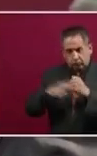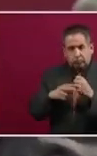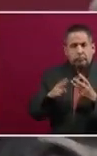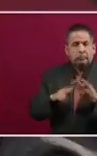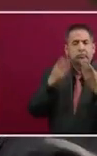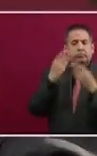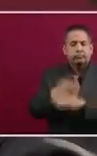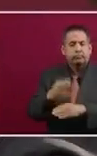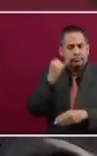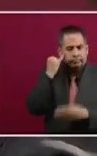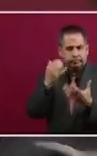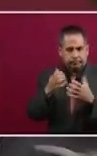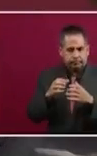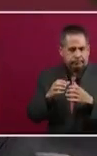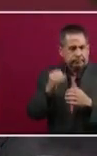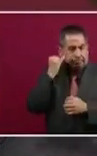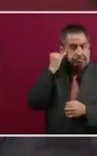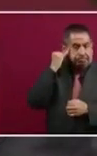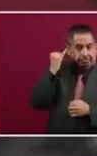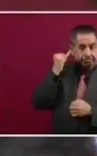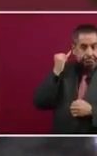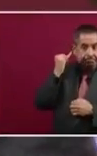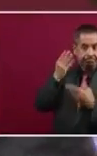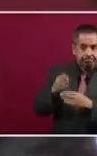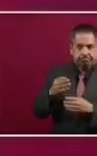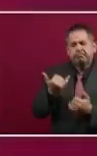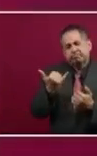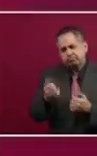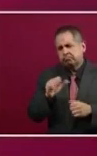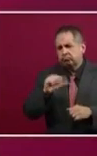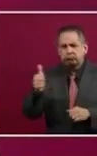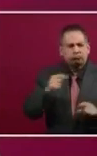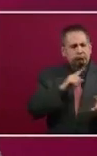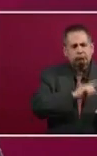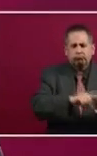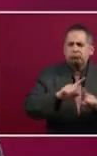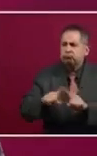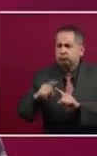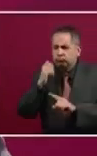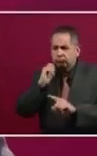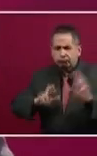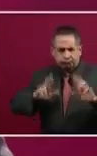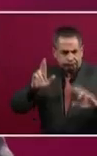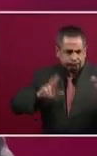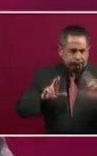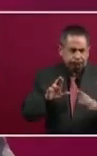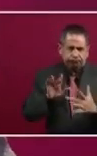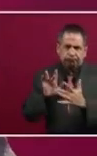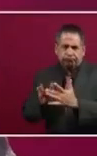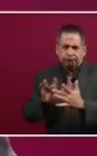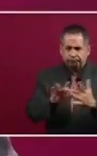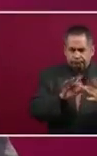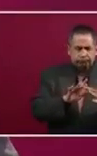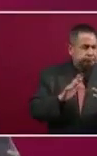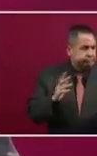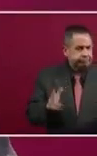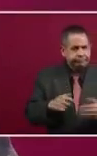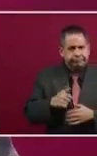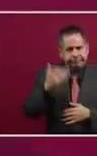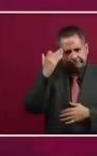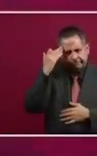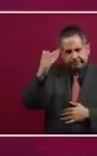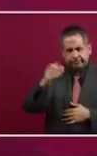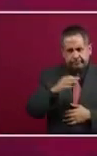se elimine esto, porque, te insisto, parte de una lógica actualmente interna de los Estados Unidos. Pero lo que vamos a